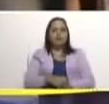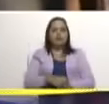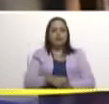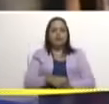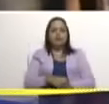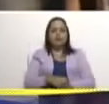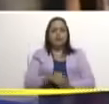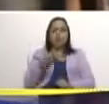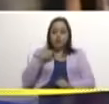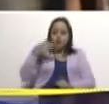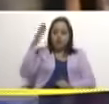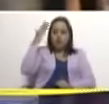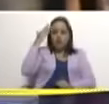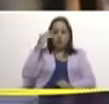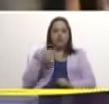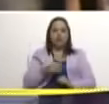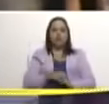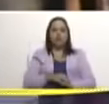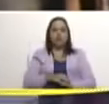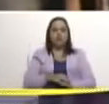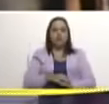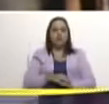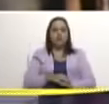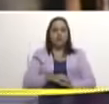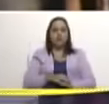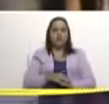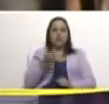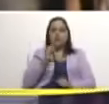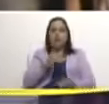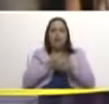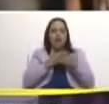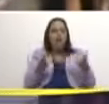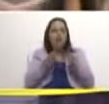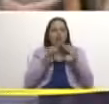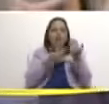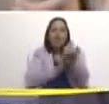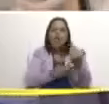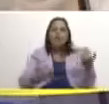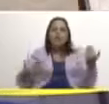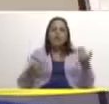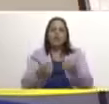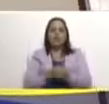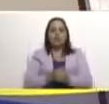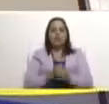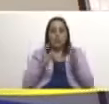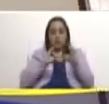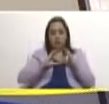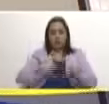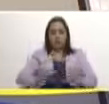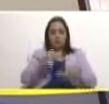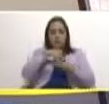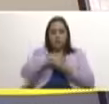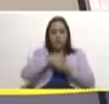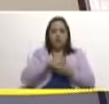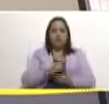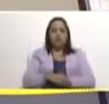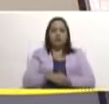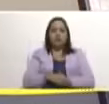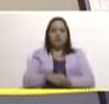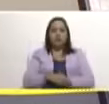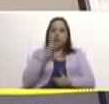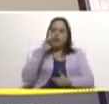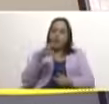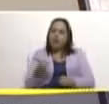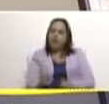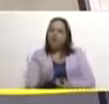Y yo sé que hubiera dado toda la sangre en sus venas por verla surgir